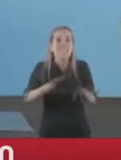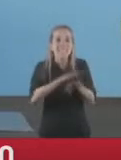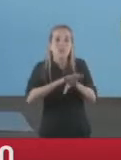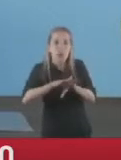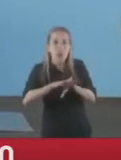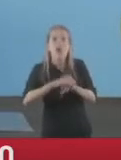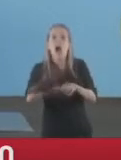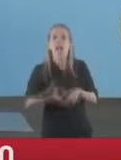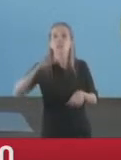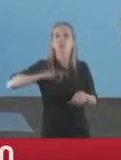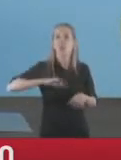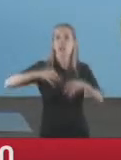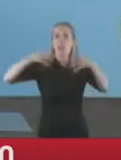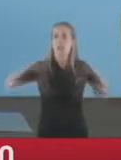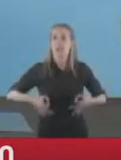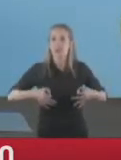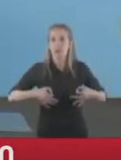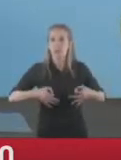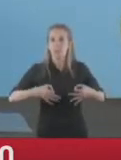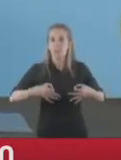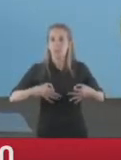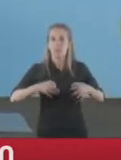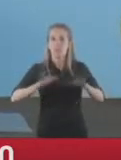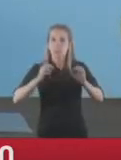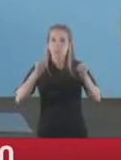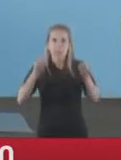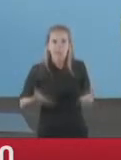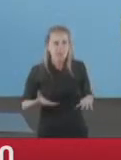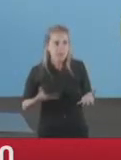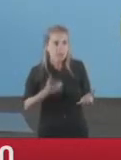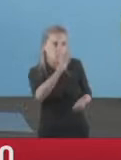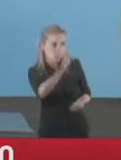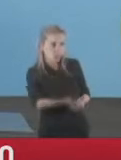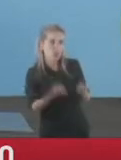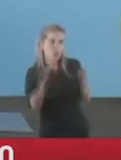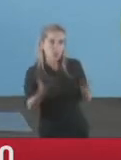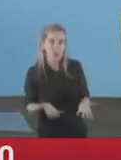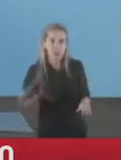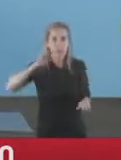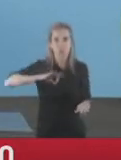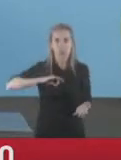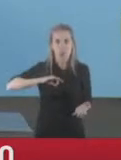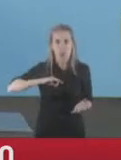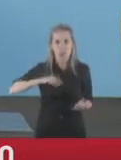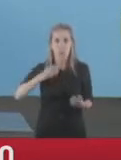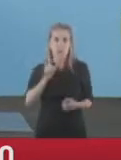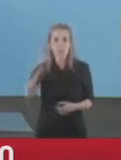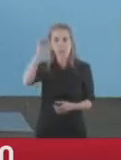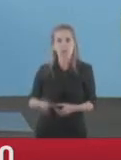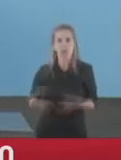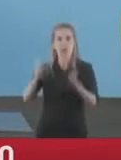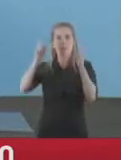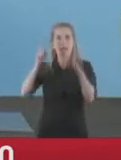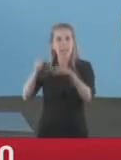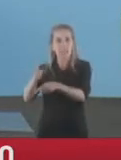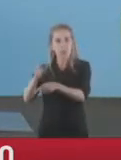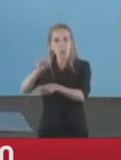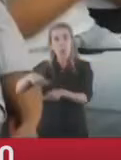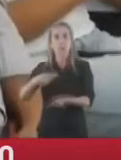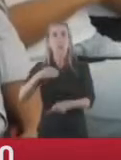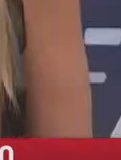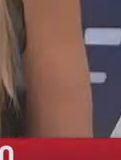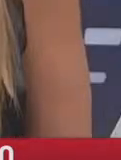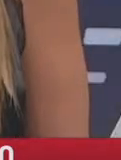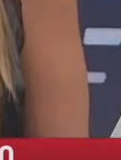acto inaugural en una escuela que se llama René Favaloro, dijo que ahora la preocupación de los docentes no